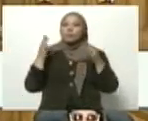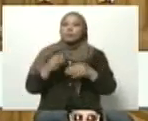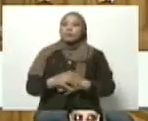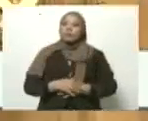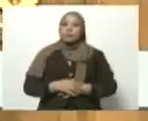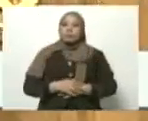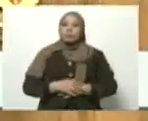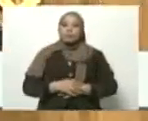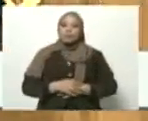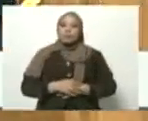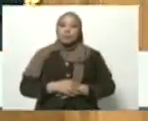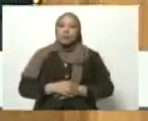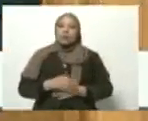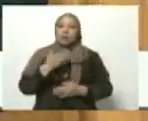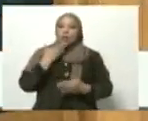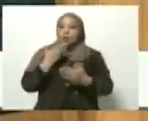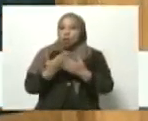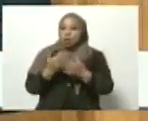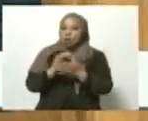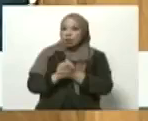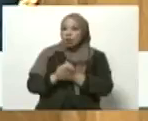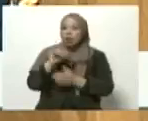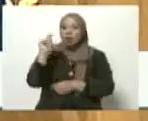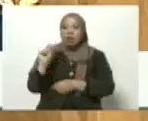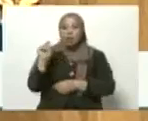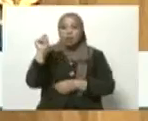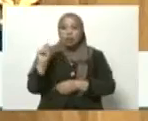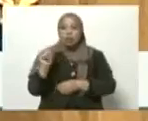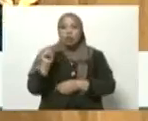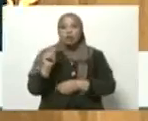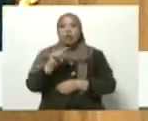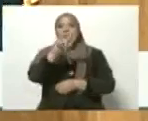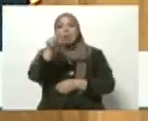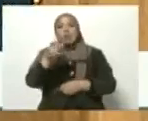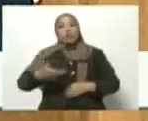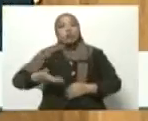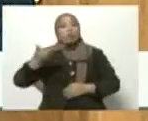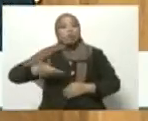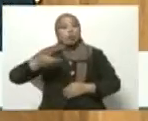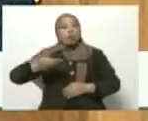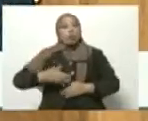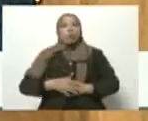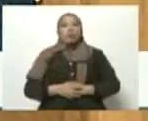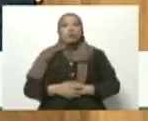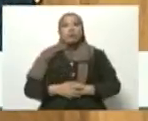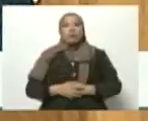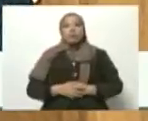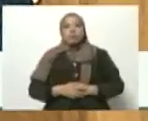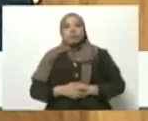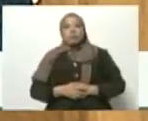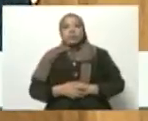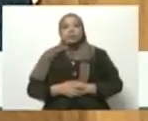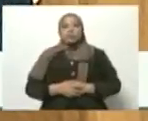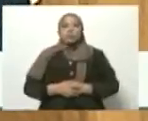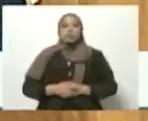Muchas gracias al diputado Pedro Carreño por esa importante pregunta. Mire, otra vez,